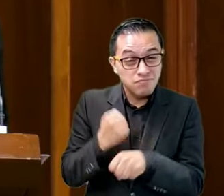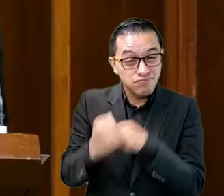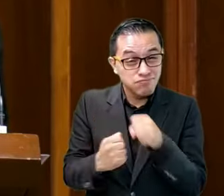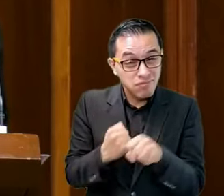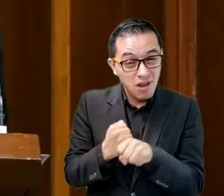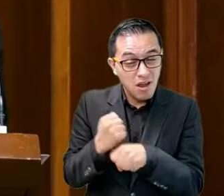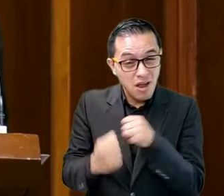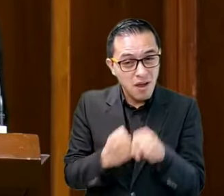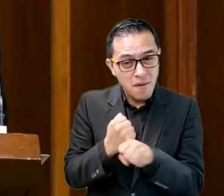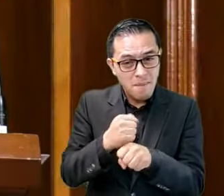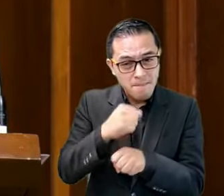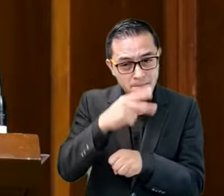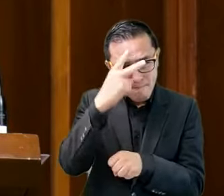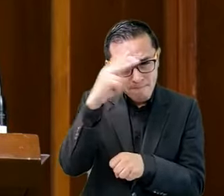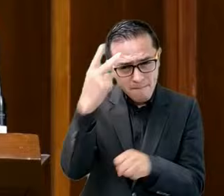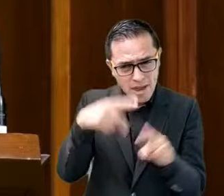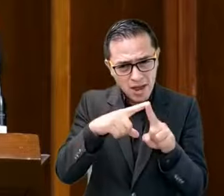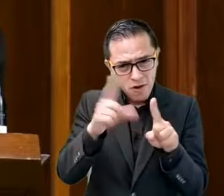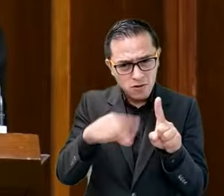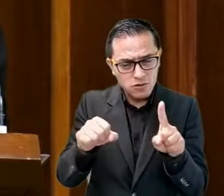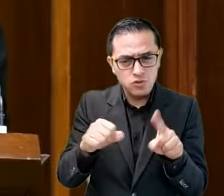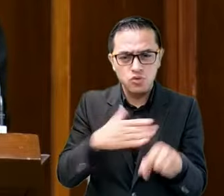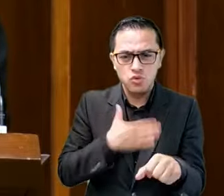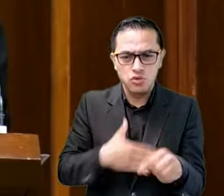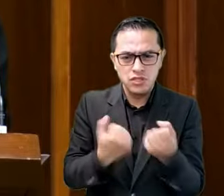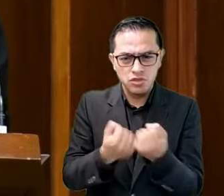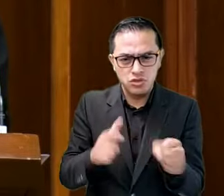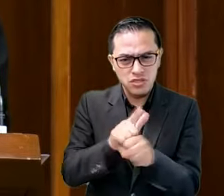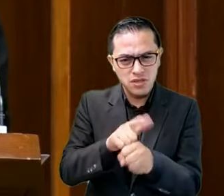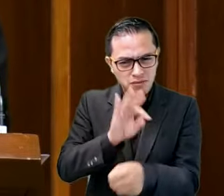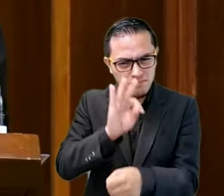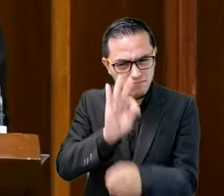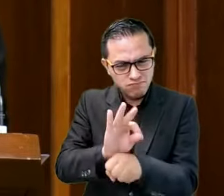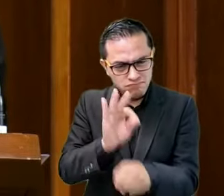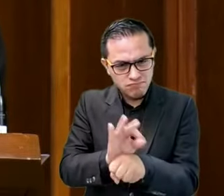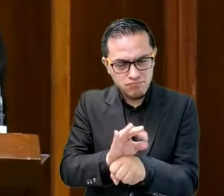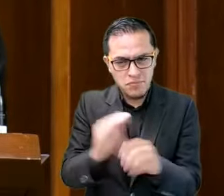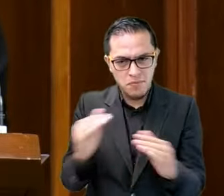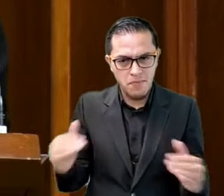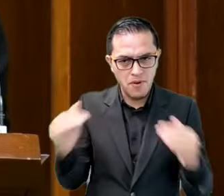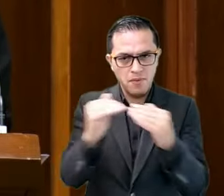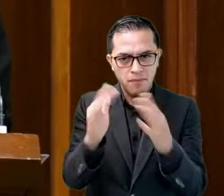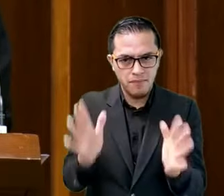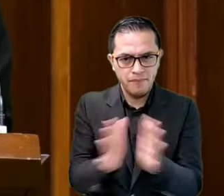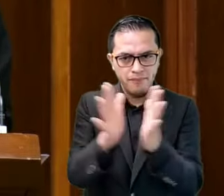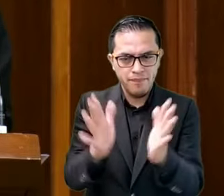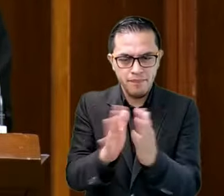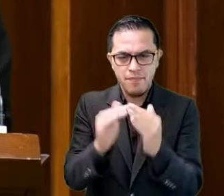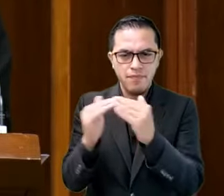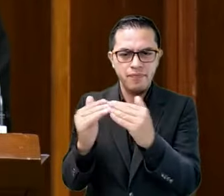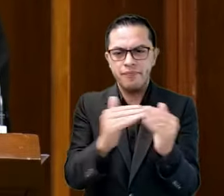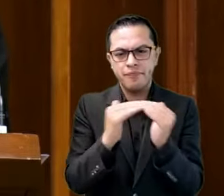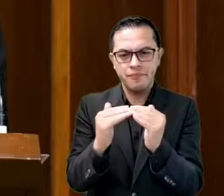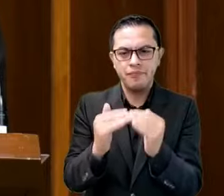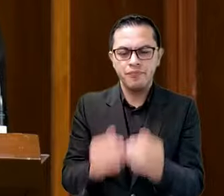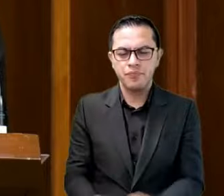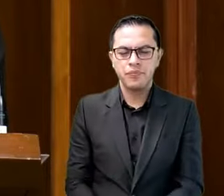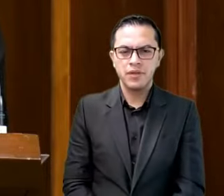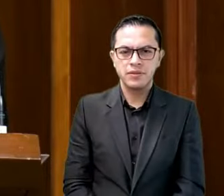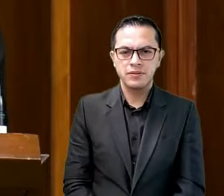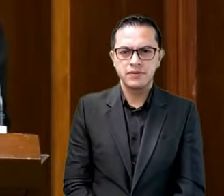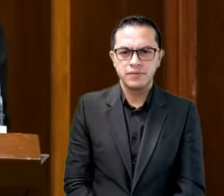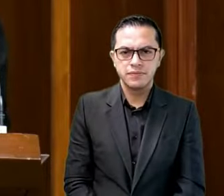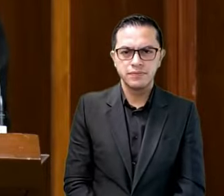México con justicia social democrático y con igualdad es el